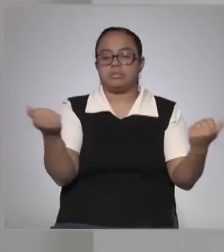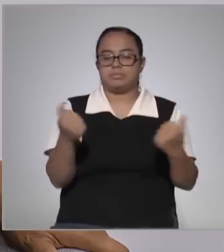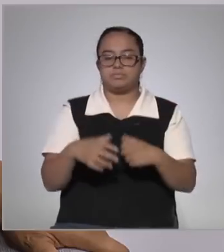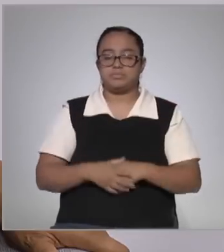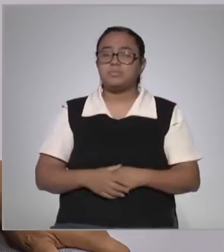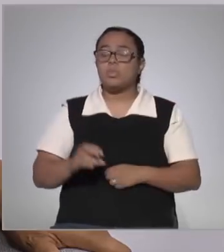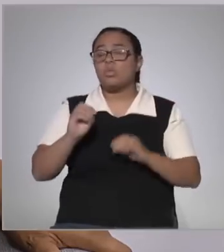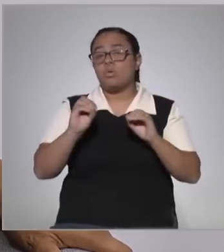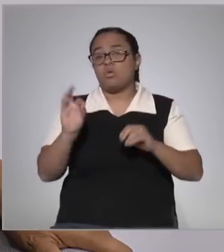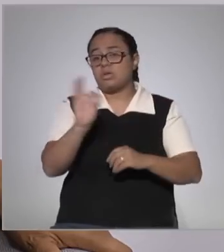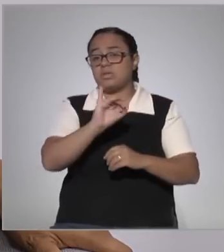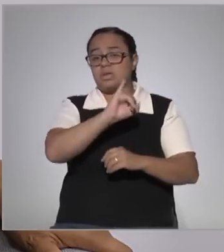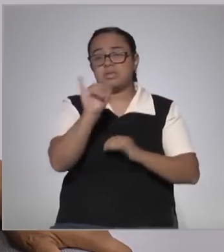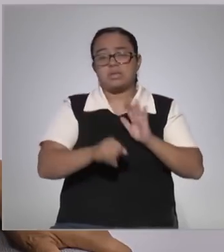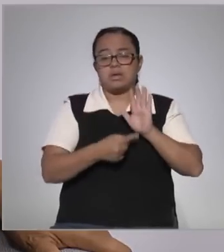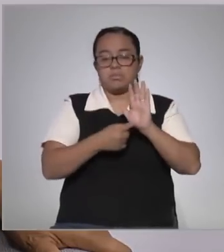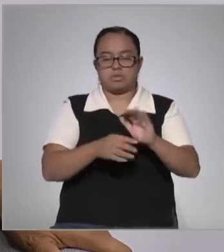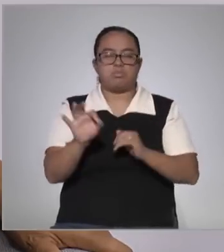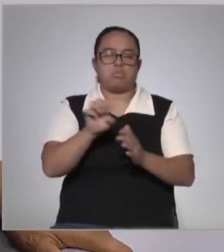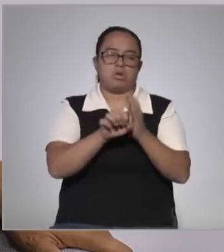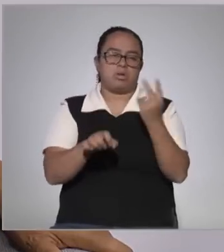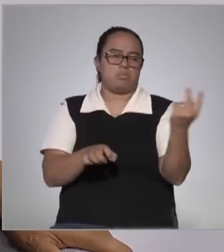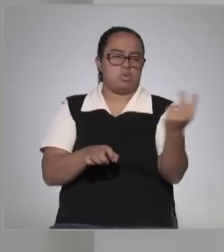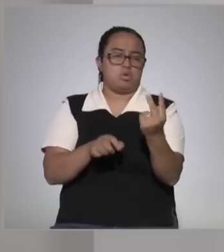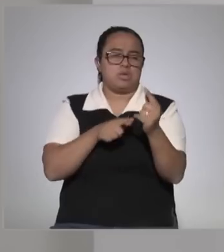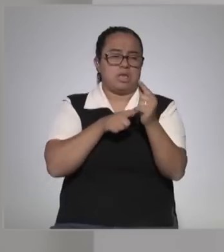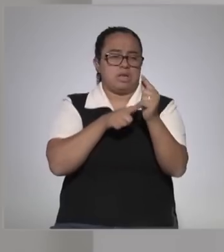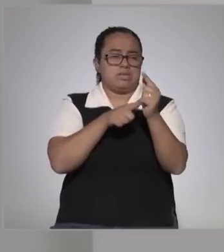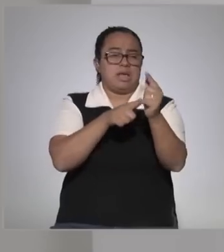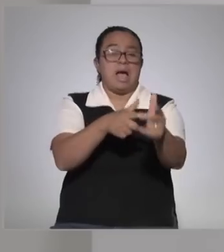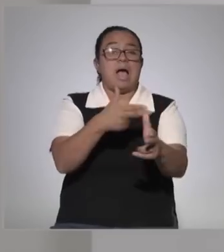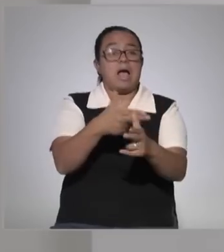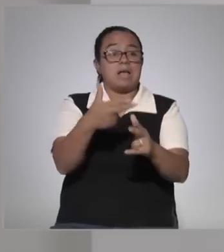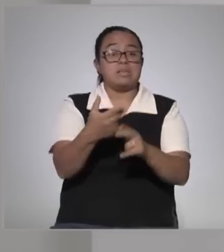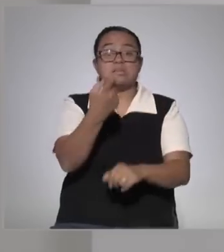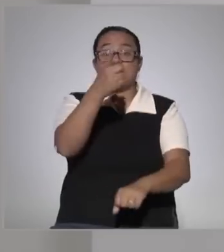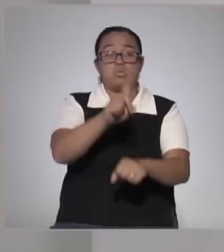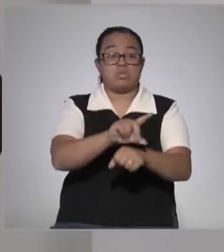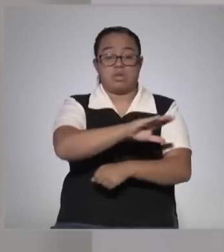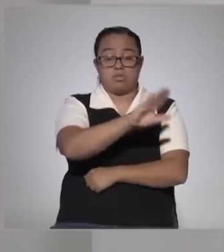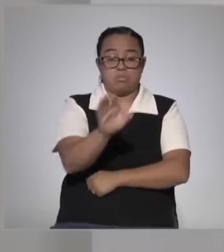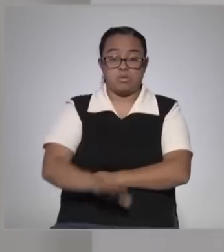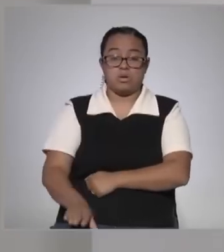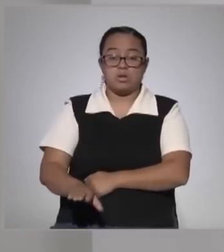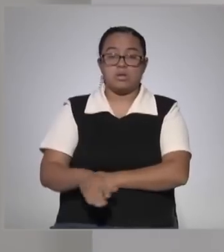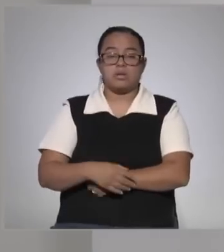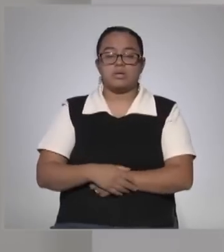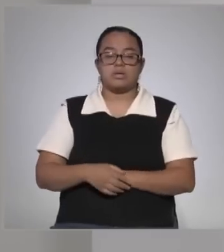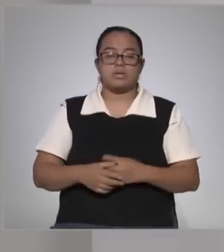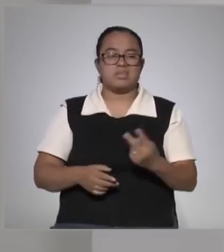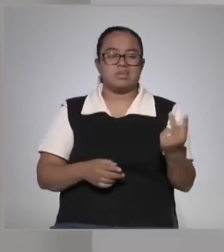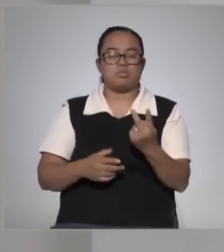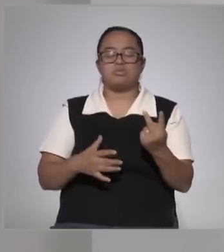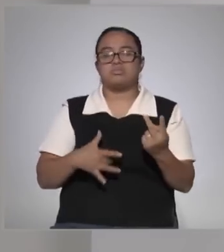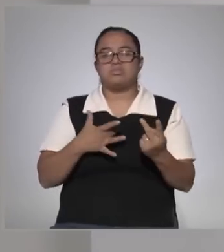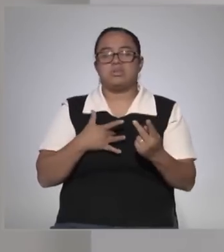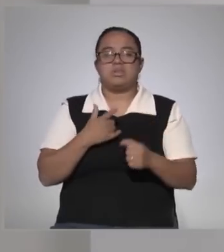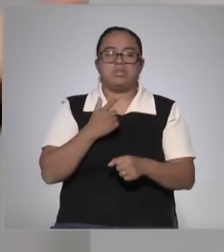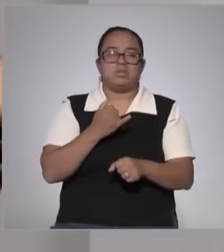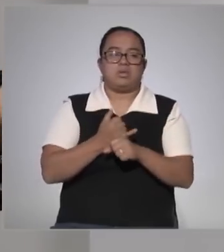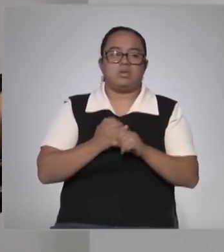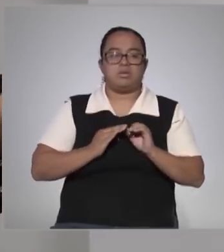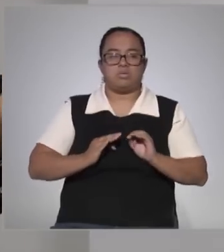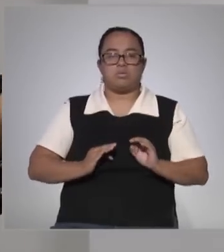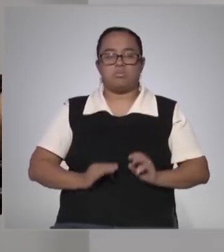qué? Porque también puedes estar con alguien hasta el último día de tu vida y vivir con esa incomodidad tanto para ti